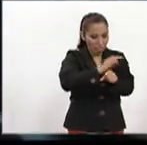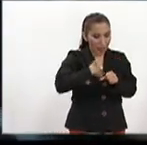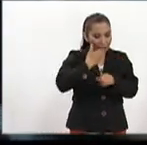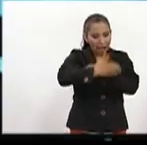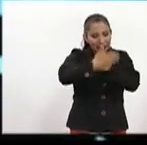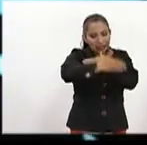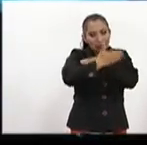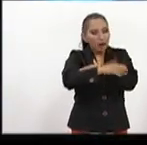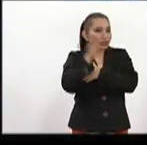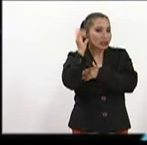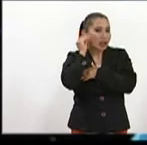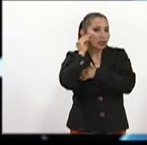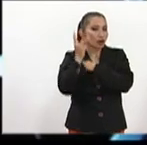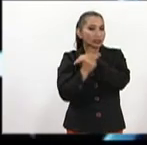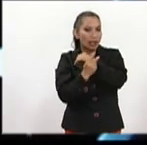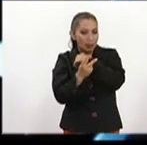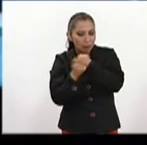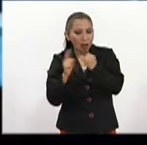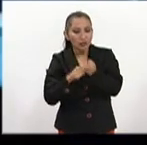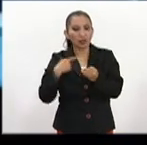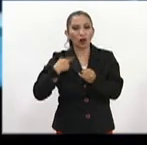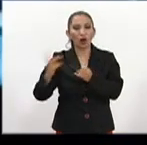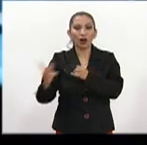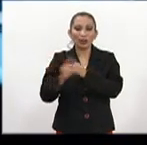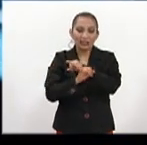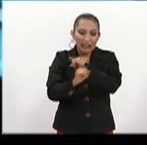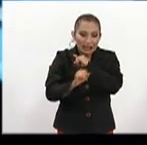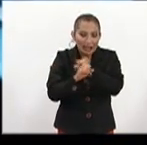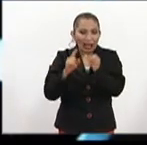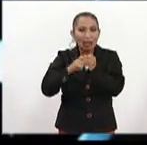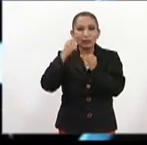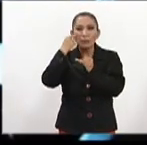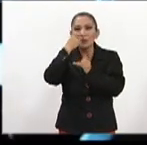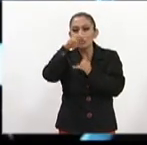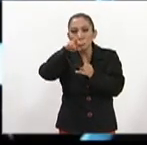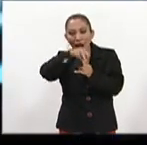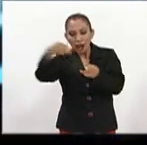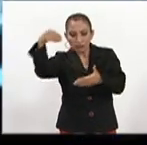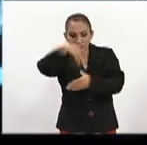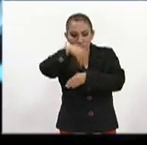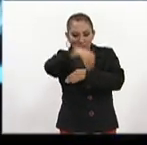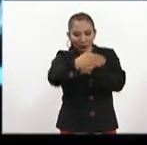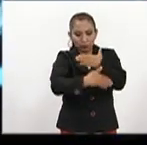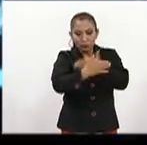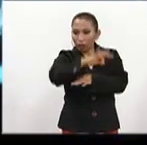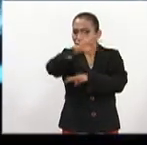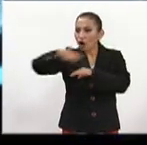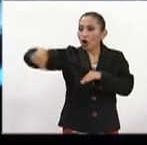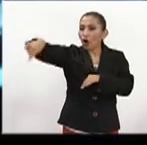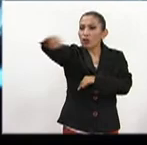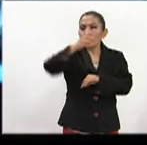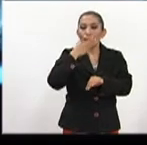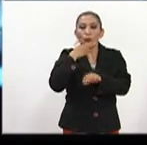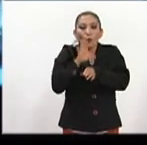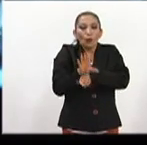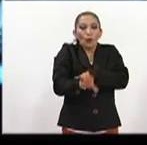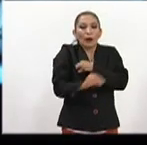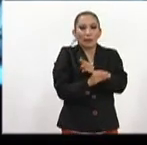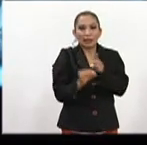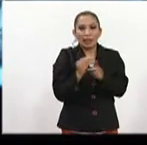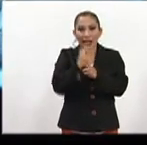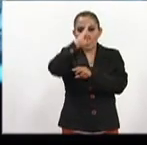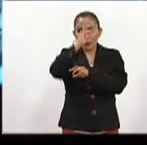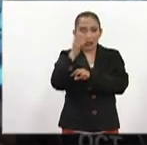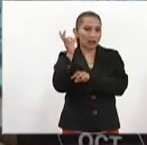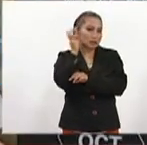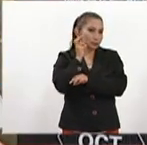de radio y televisión, archivos multimedia y audiovisuales y todos aquellos involucrados en la conservación de materiales de